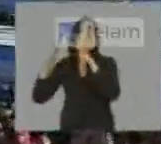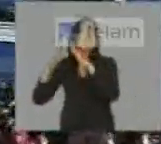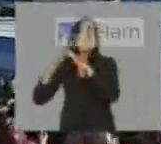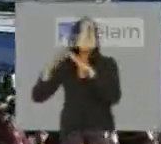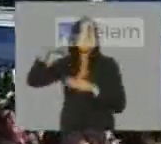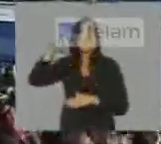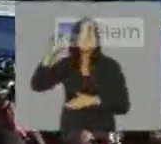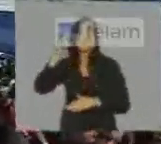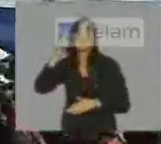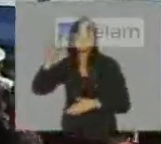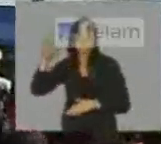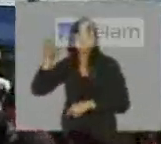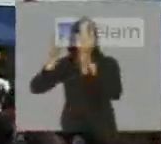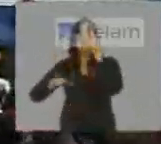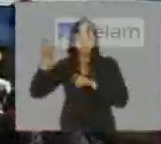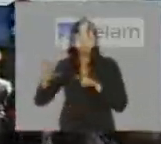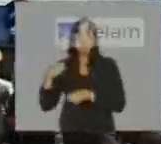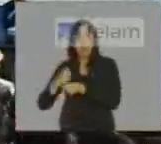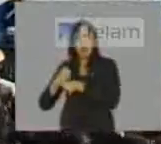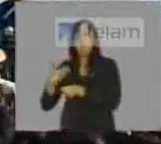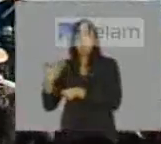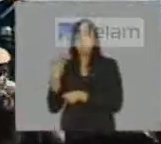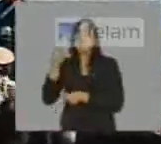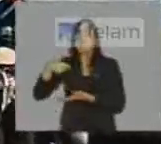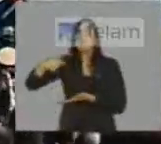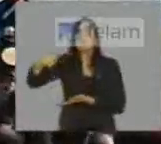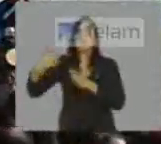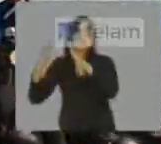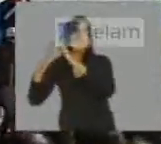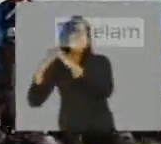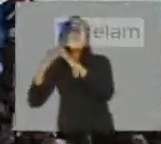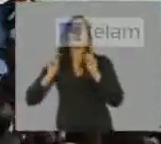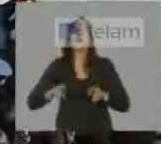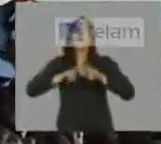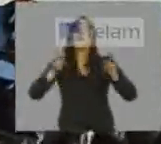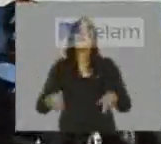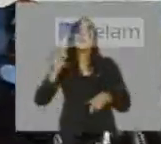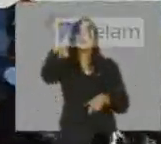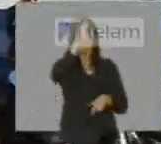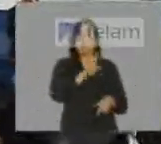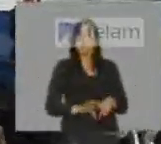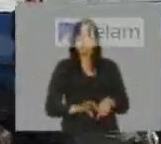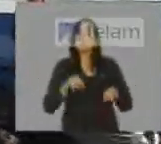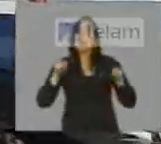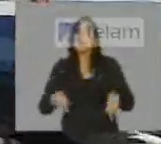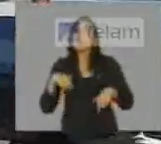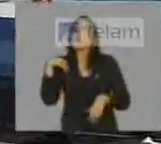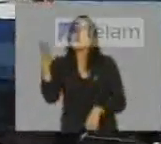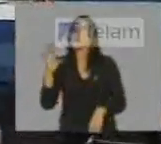que nuestras clases medias puedan acceder a la vivienda, de los planes federales. Les resulta más difícil.